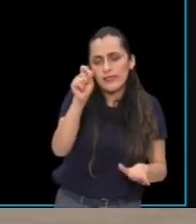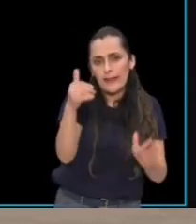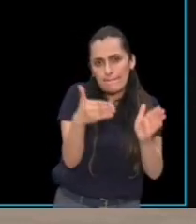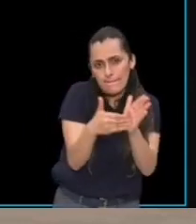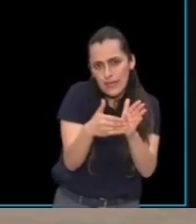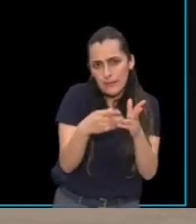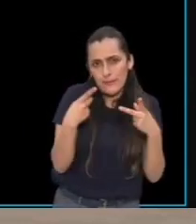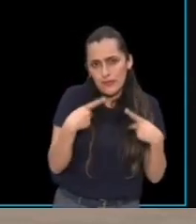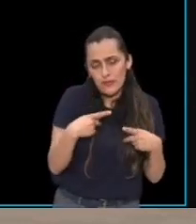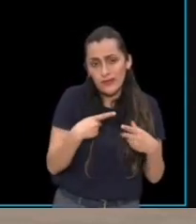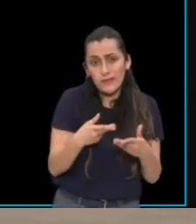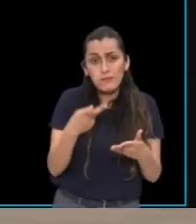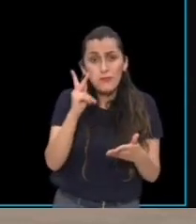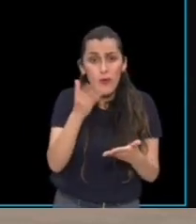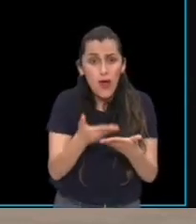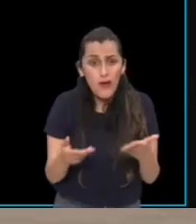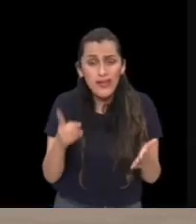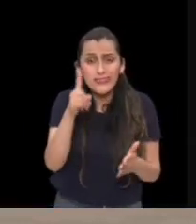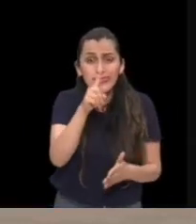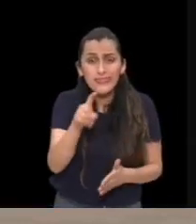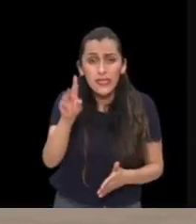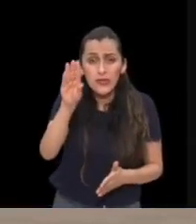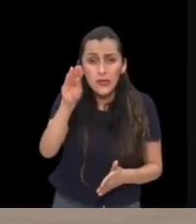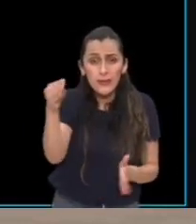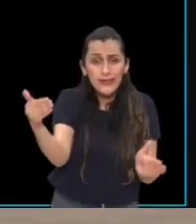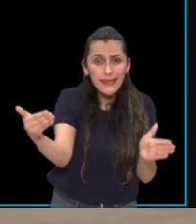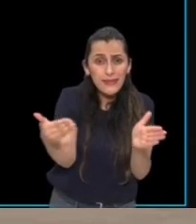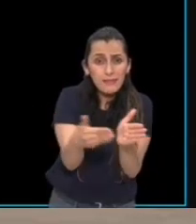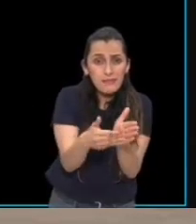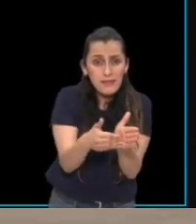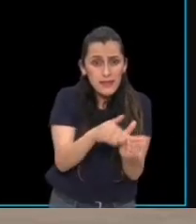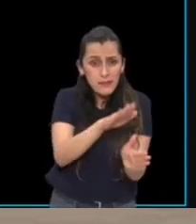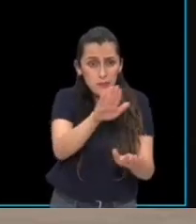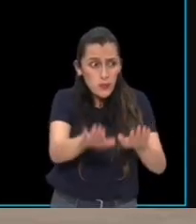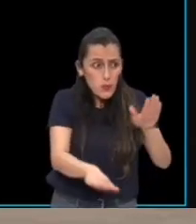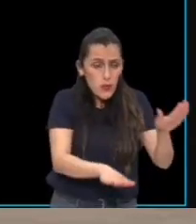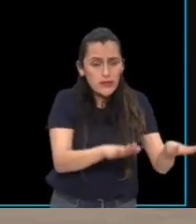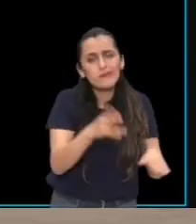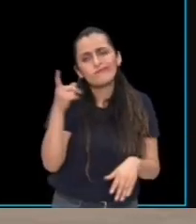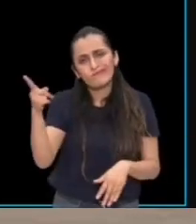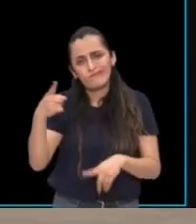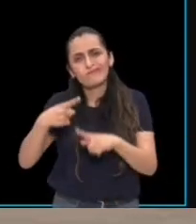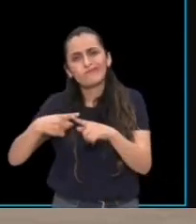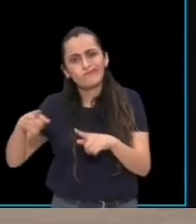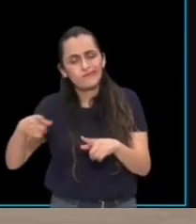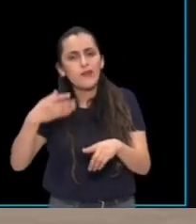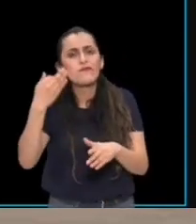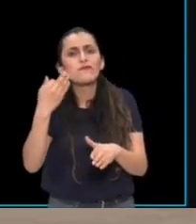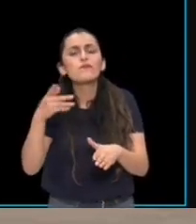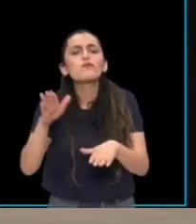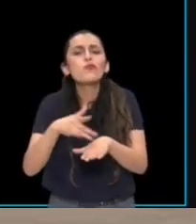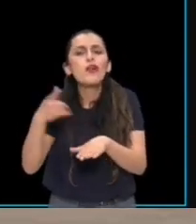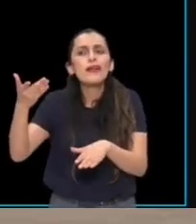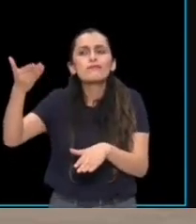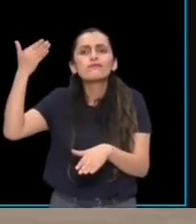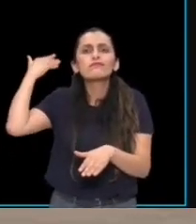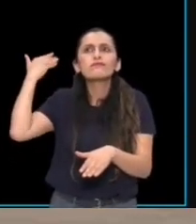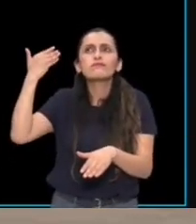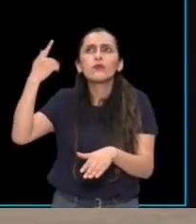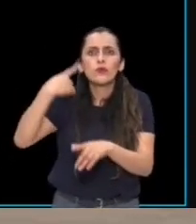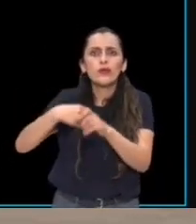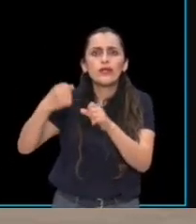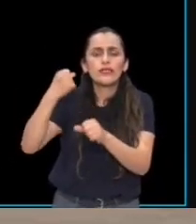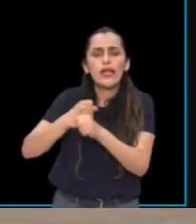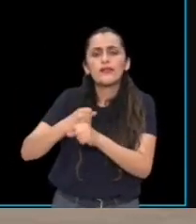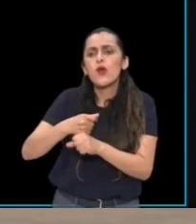excedente de 190 mil muertos, debido también, yo creo que al mal manejo de esta pandemia, a la mala información que se estaba dando desde hace más de un año, en